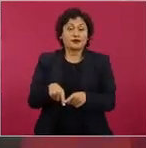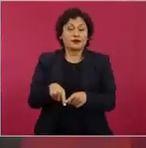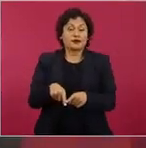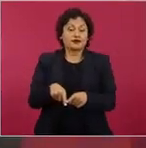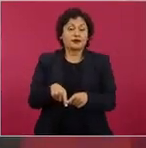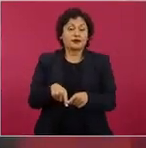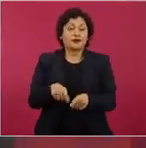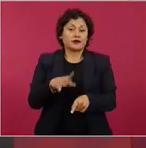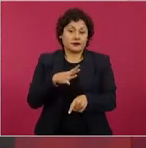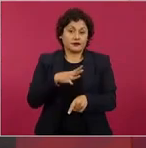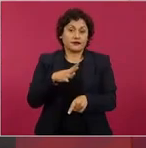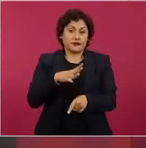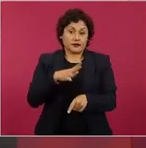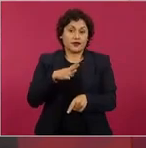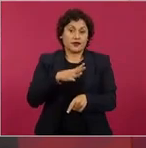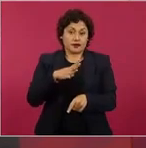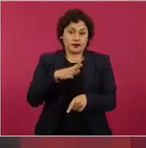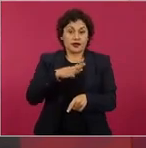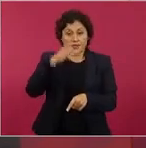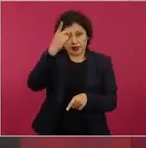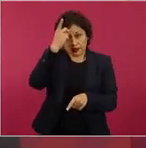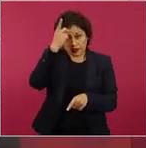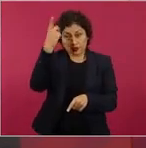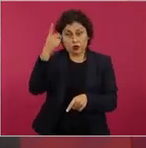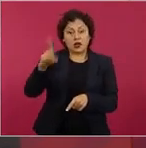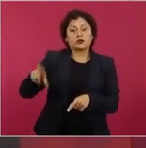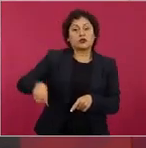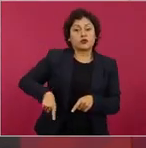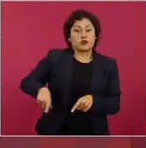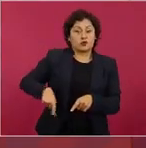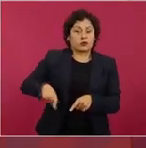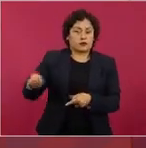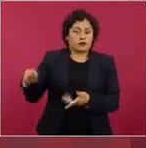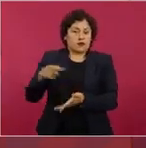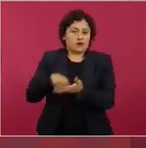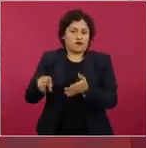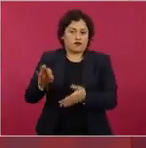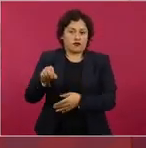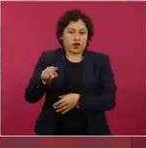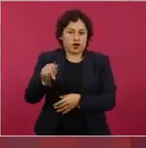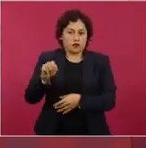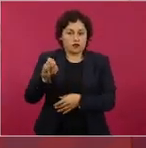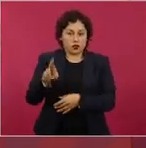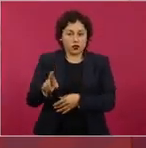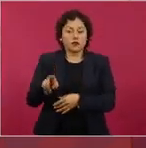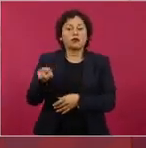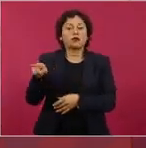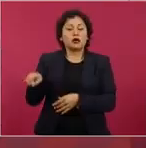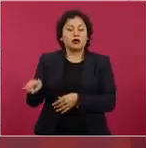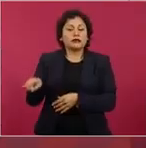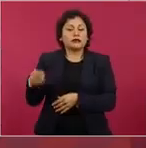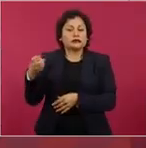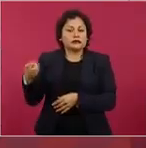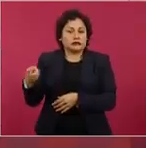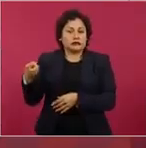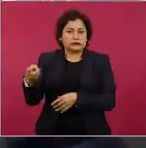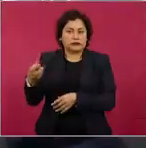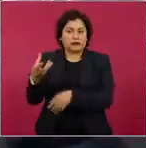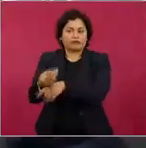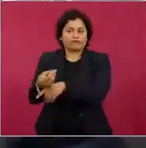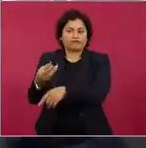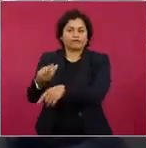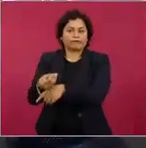está costando su mantenimiento,